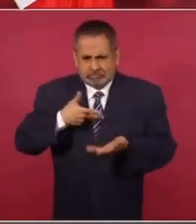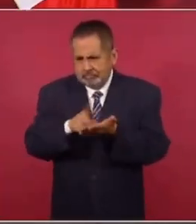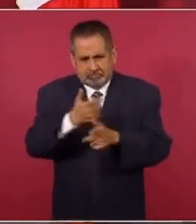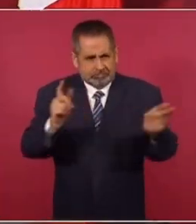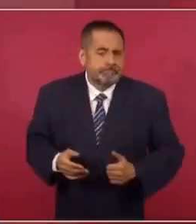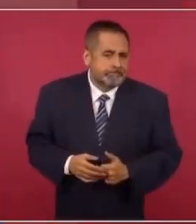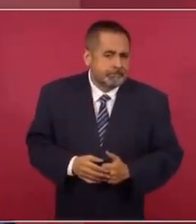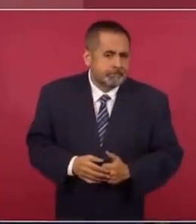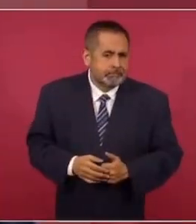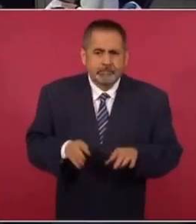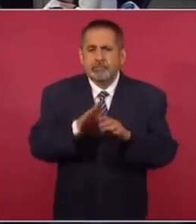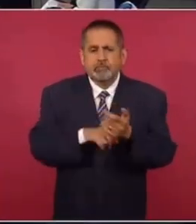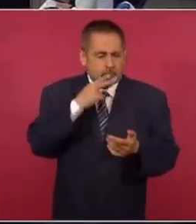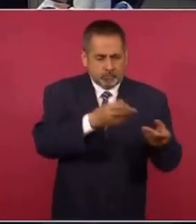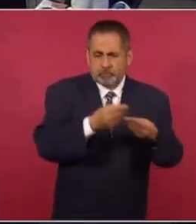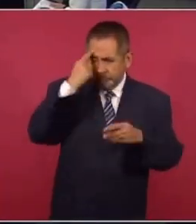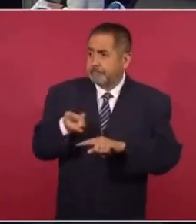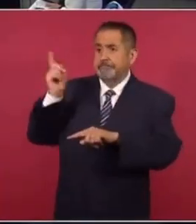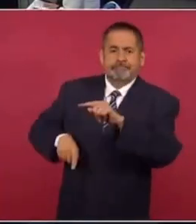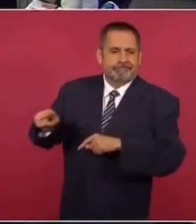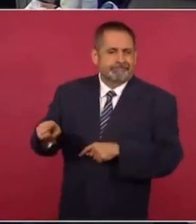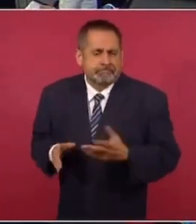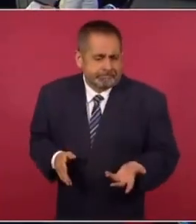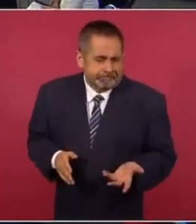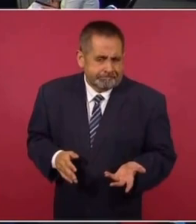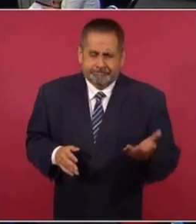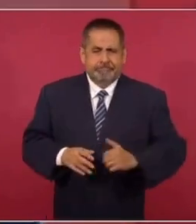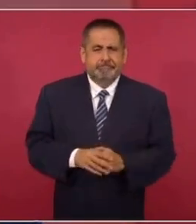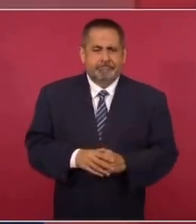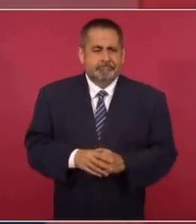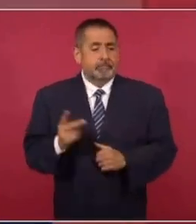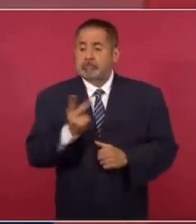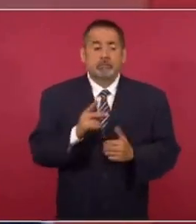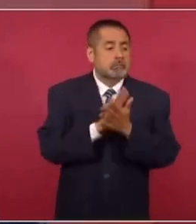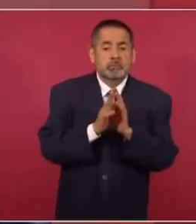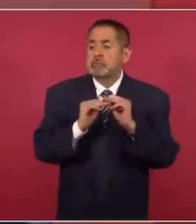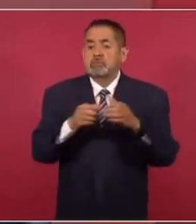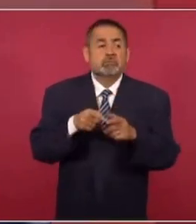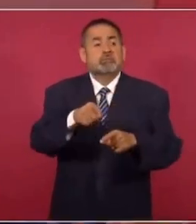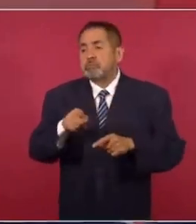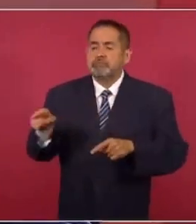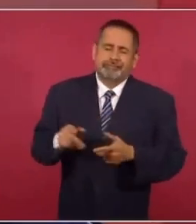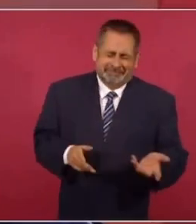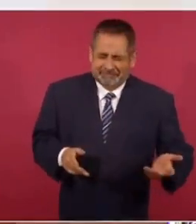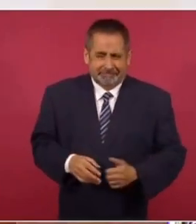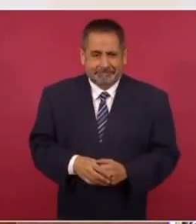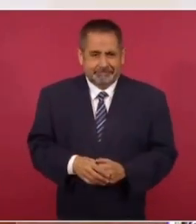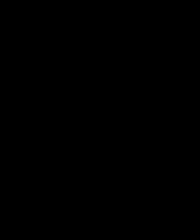a votar? ¿Estaban impedidos? ¿Y cómo se va a usar eso? ¿Sí? Para decir, ¿hay vínculos con el narcotráfico?